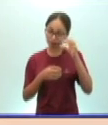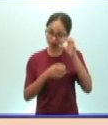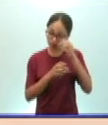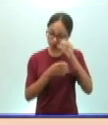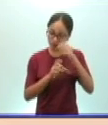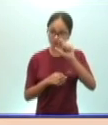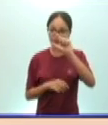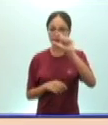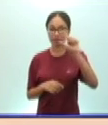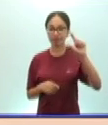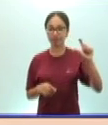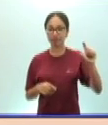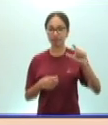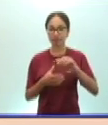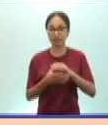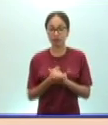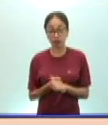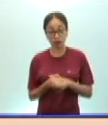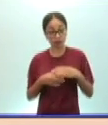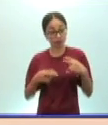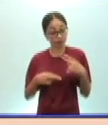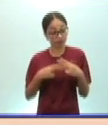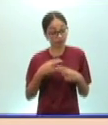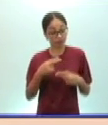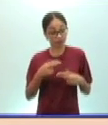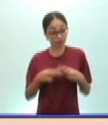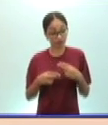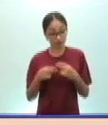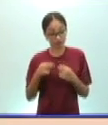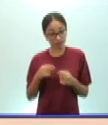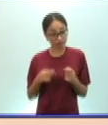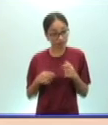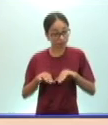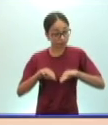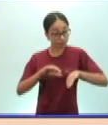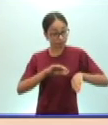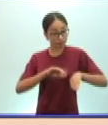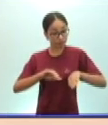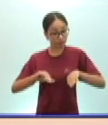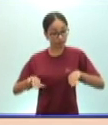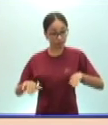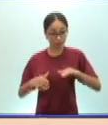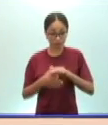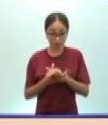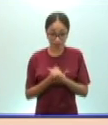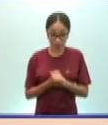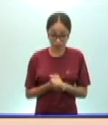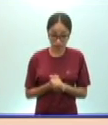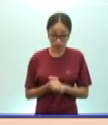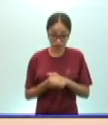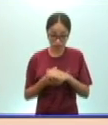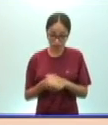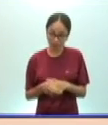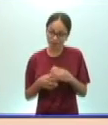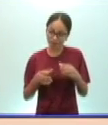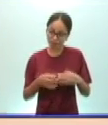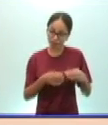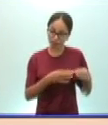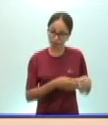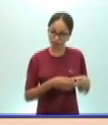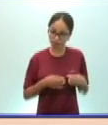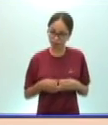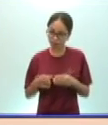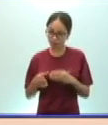saben que para realizar cada una de estas operaciones vamos a utilizar la dotación de laboratorio, es decir, los útiles. Por